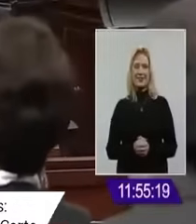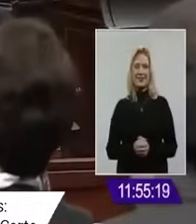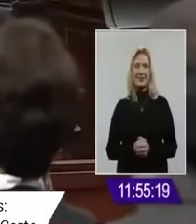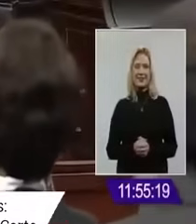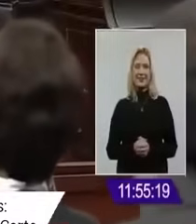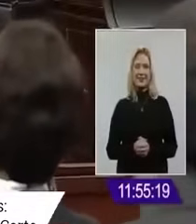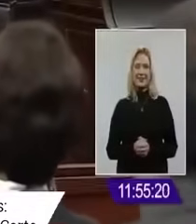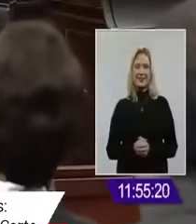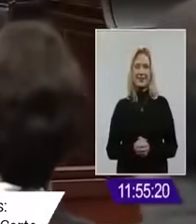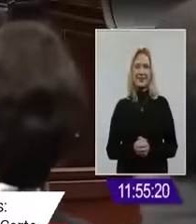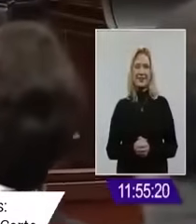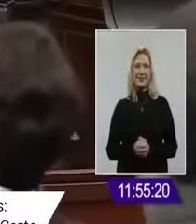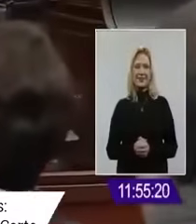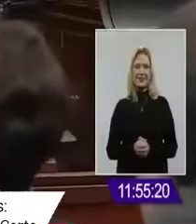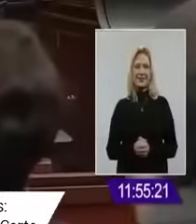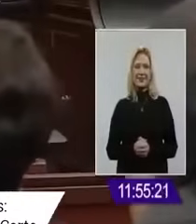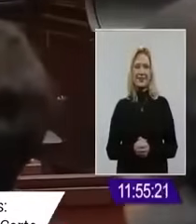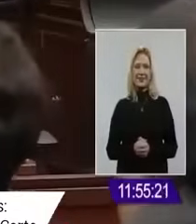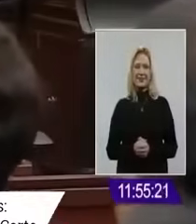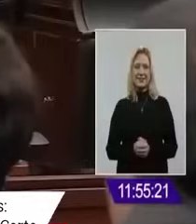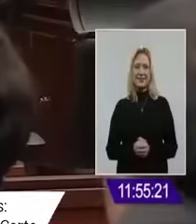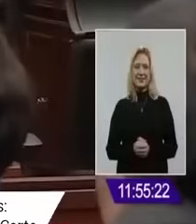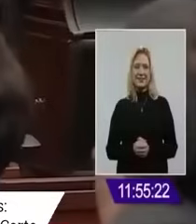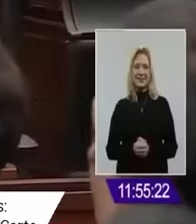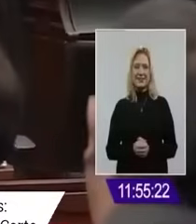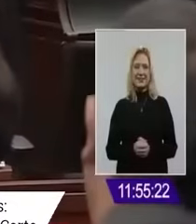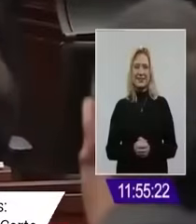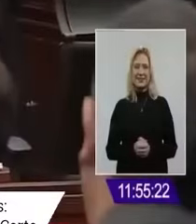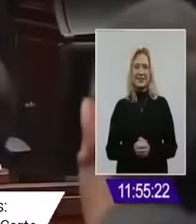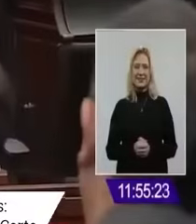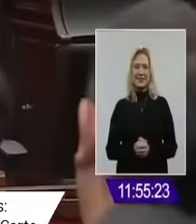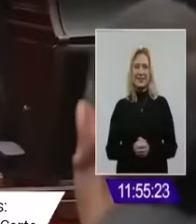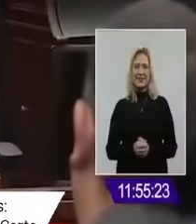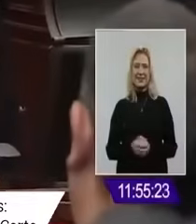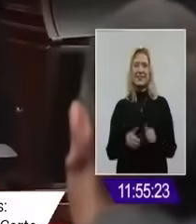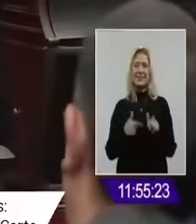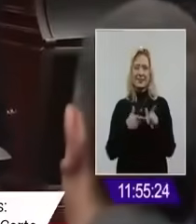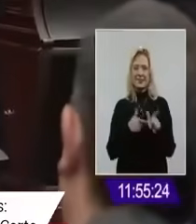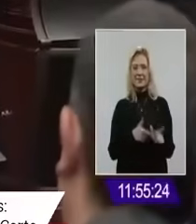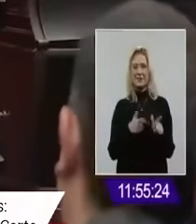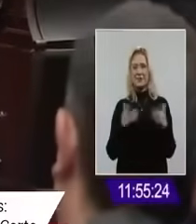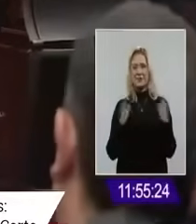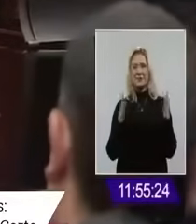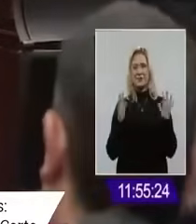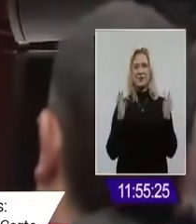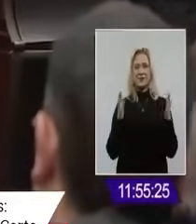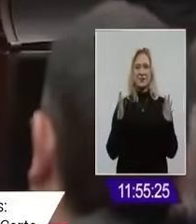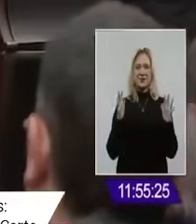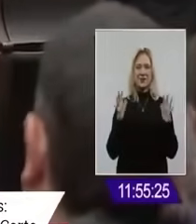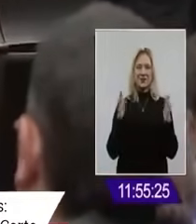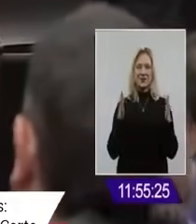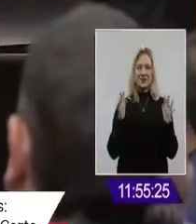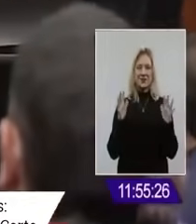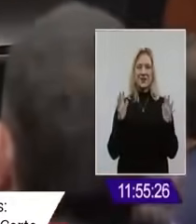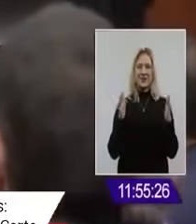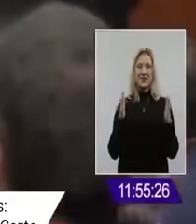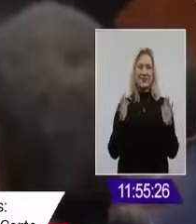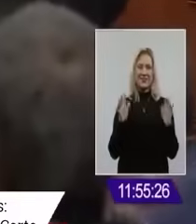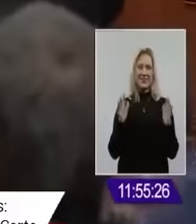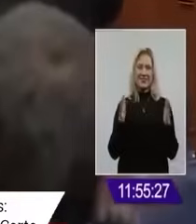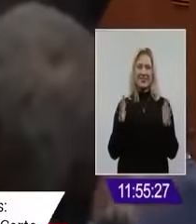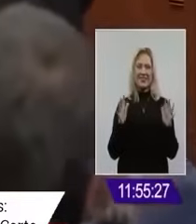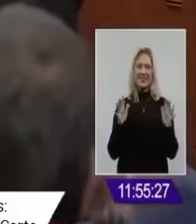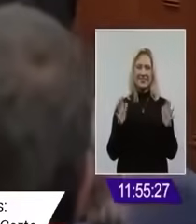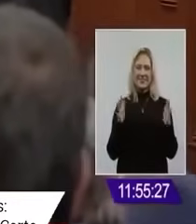Nación, Lenia Batres, con la advertencia de que habrá quienes quieran ridiculizarla, pero sin éxito, porque ha dicho